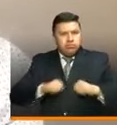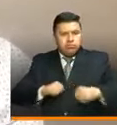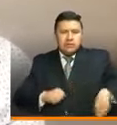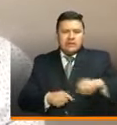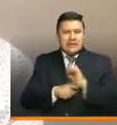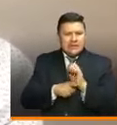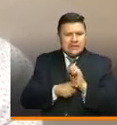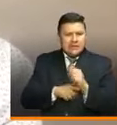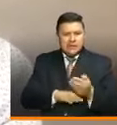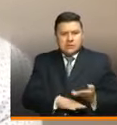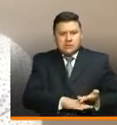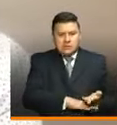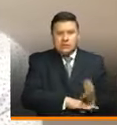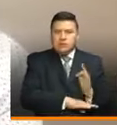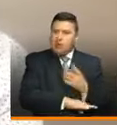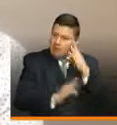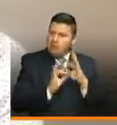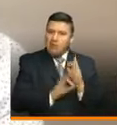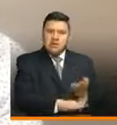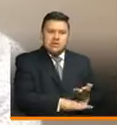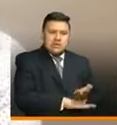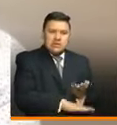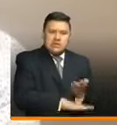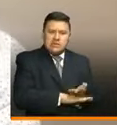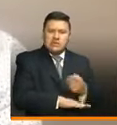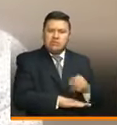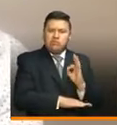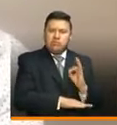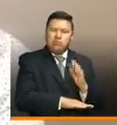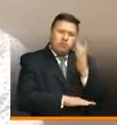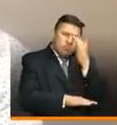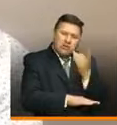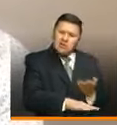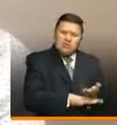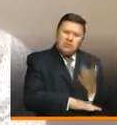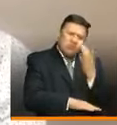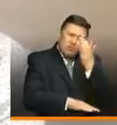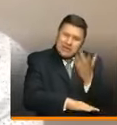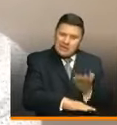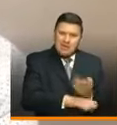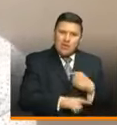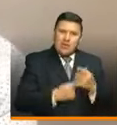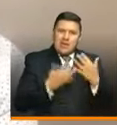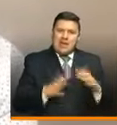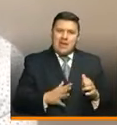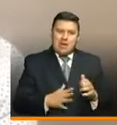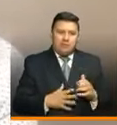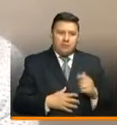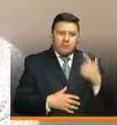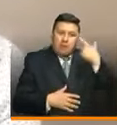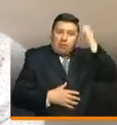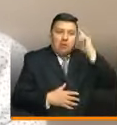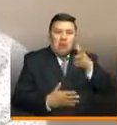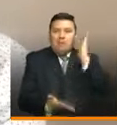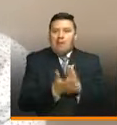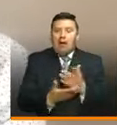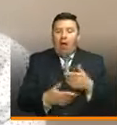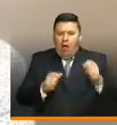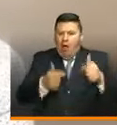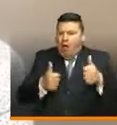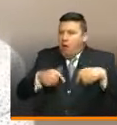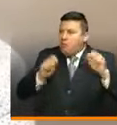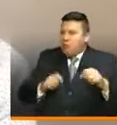tan estricto que estamos haciendo. Ese ejercicio, ¿por qué es tan estricto? Básicamente porque no queremos tomar los riesgos que no podamos